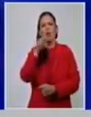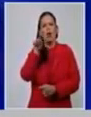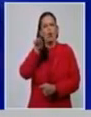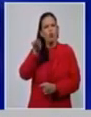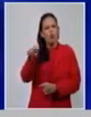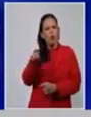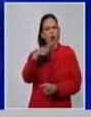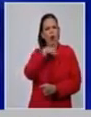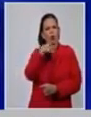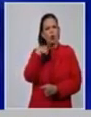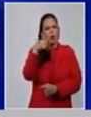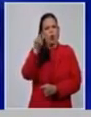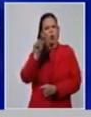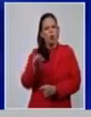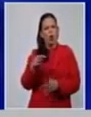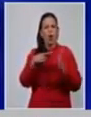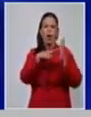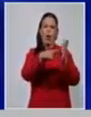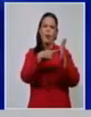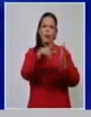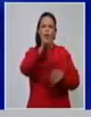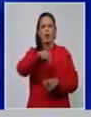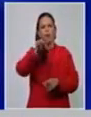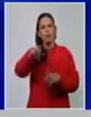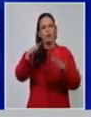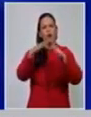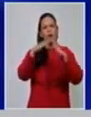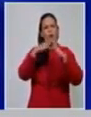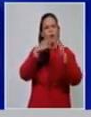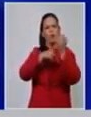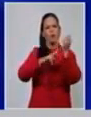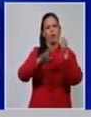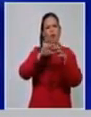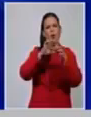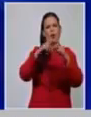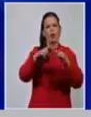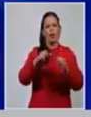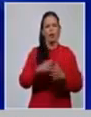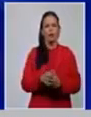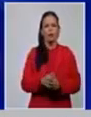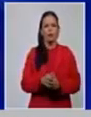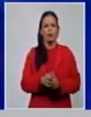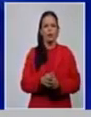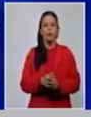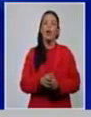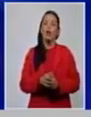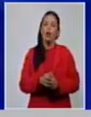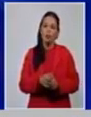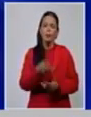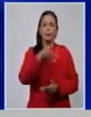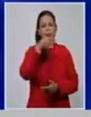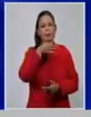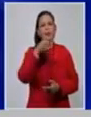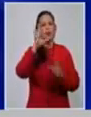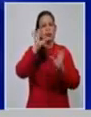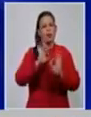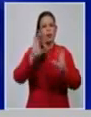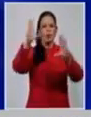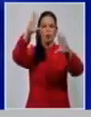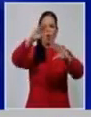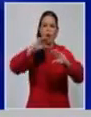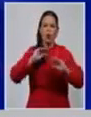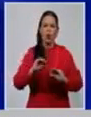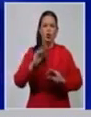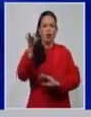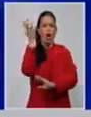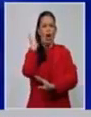guantanameros. Nada, que lo vamos a lograr. Todas las noches estamos haciendo una videoconferencia con todo el equipo de salud de